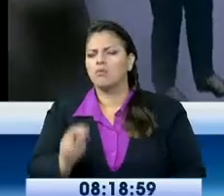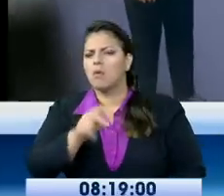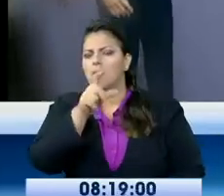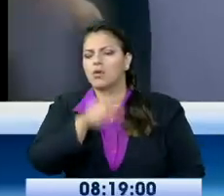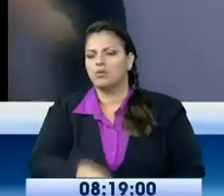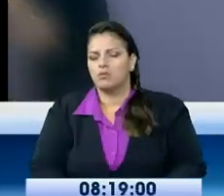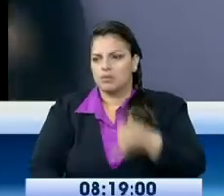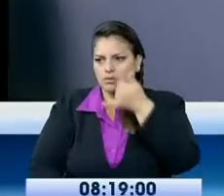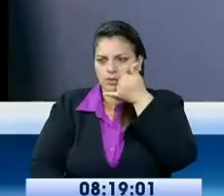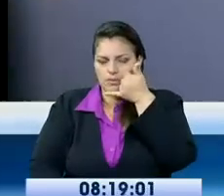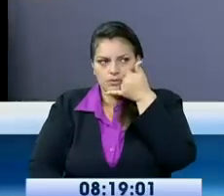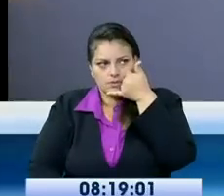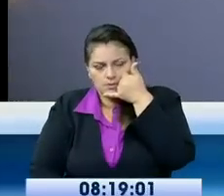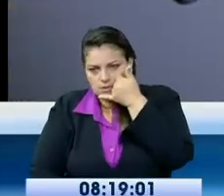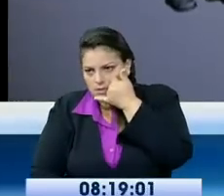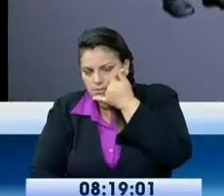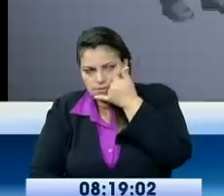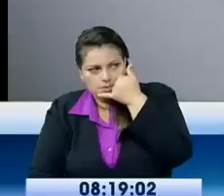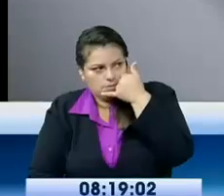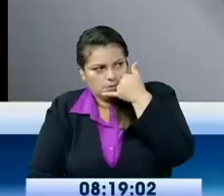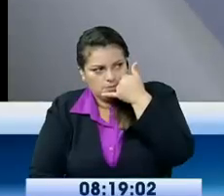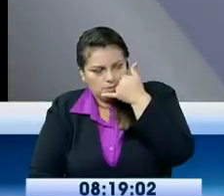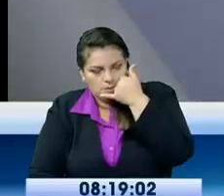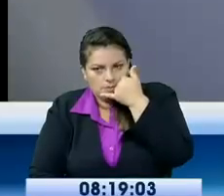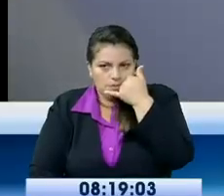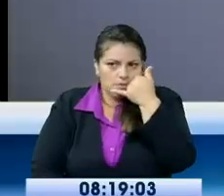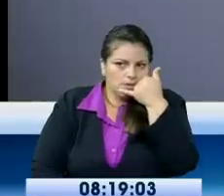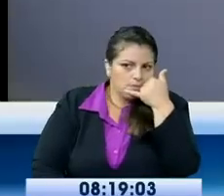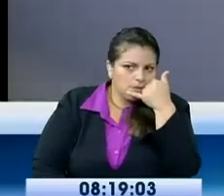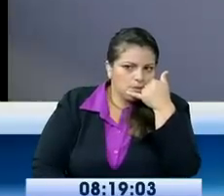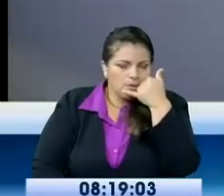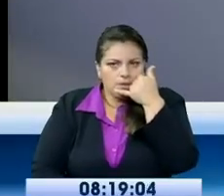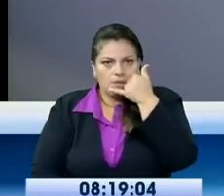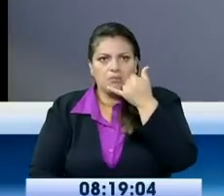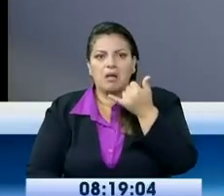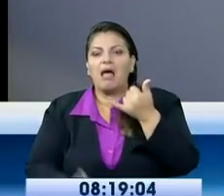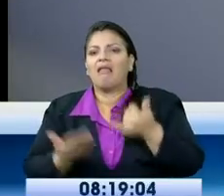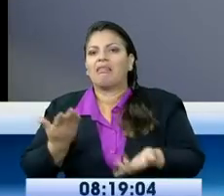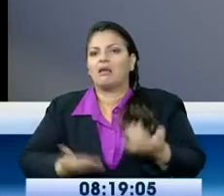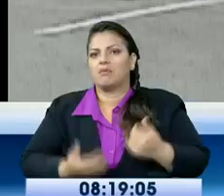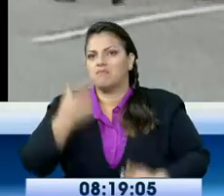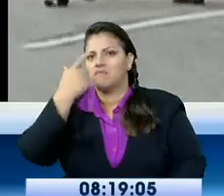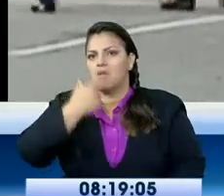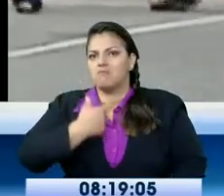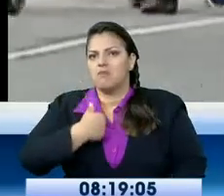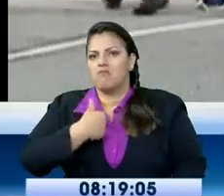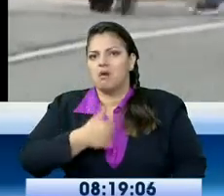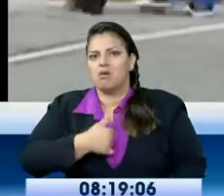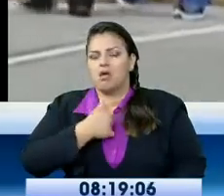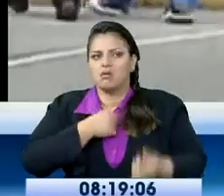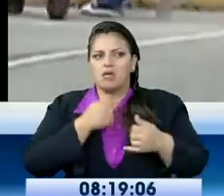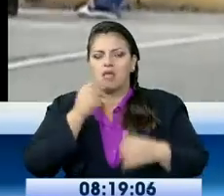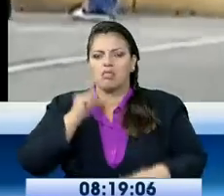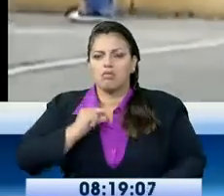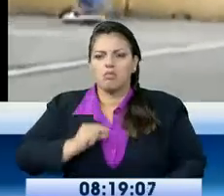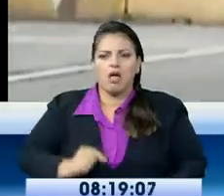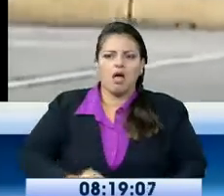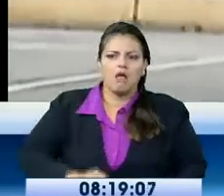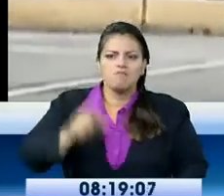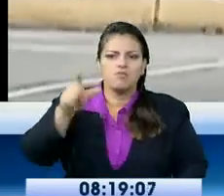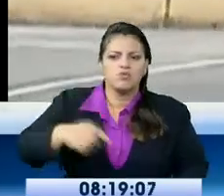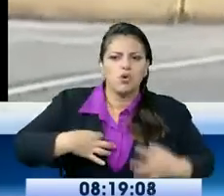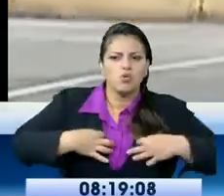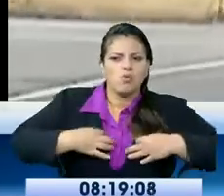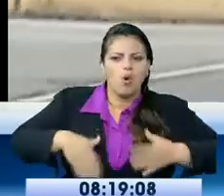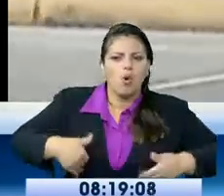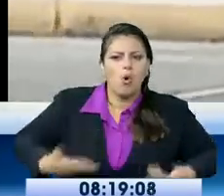sabía, él, porque fueron directamente a mi hijo con qué ropa le estaba vestido y todo lo demás. Presentaron la denuncia en la fiscalía y